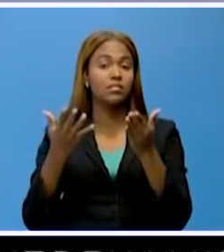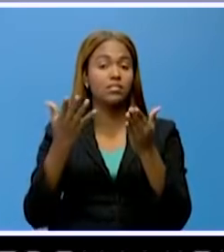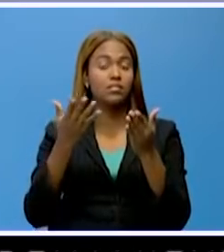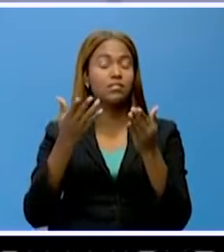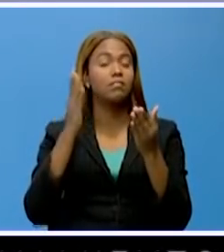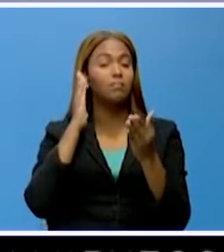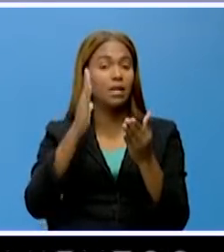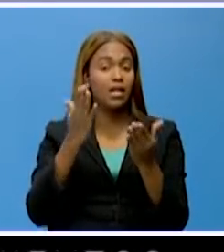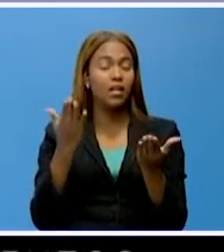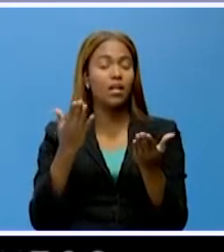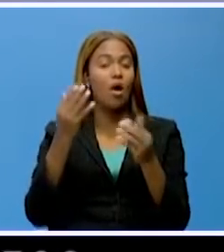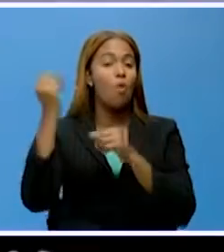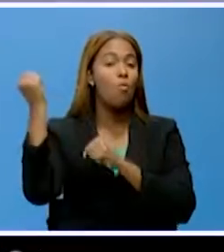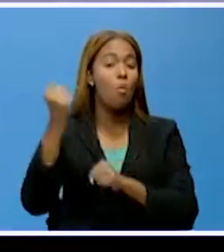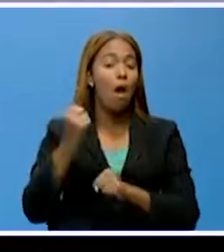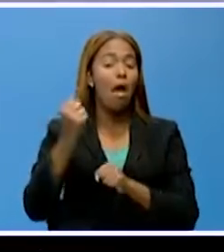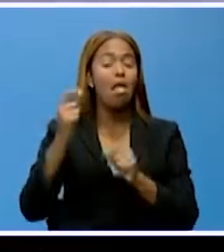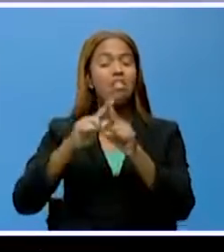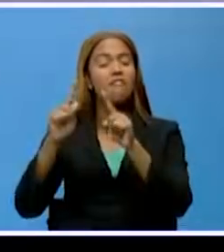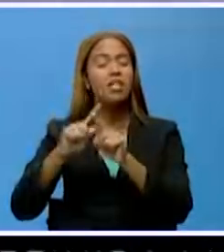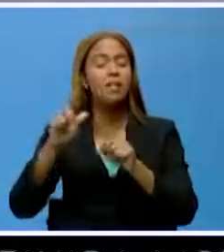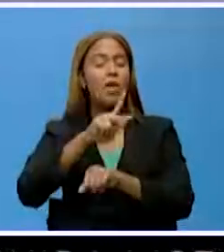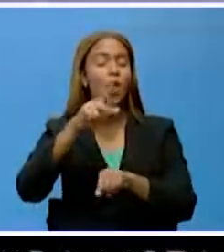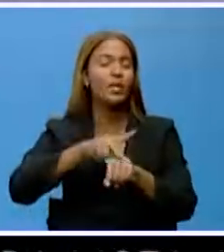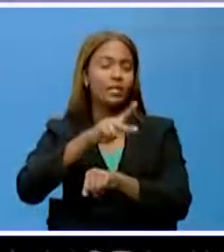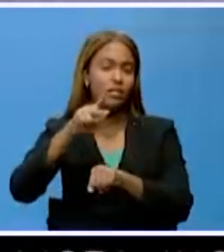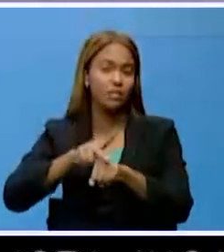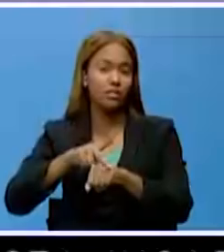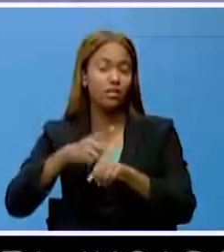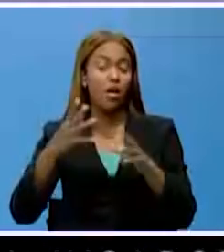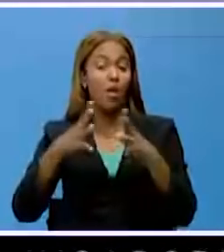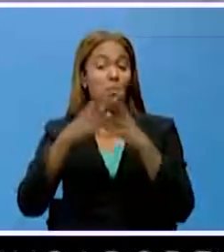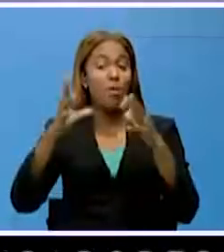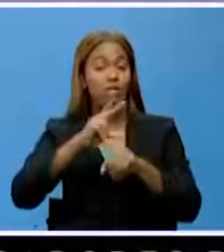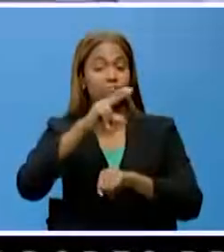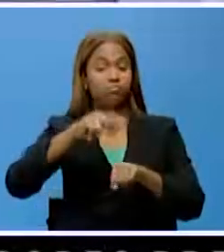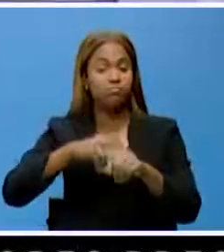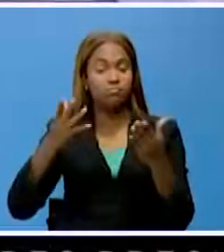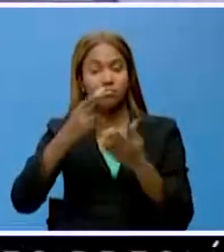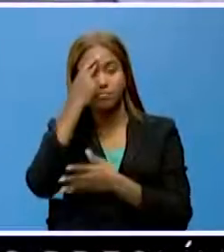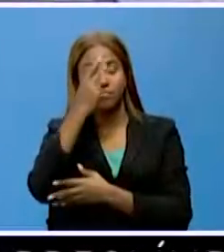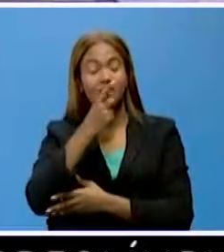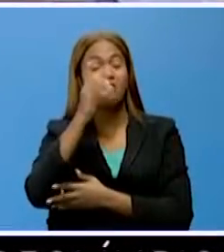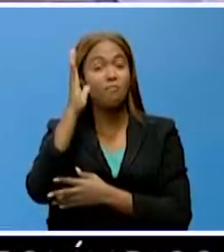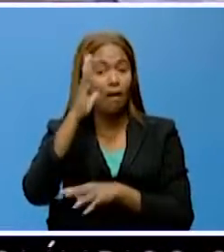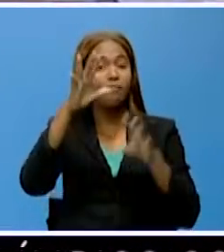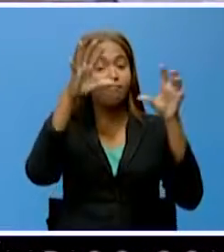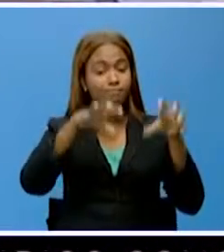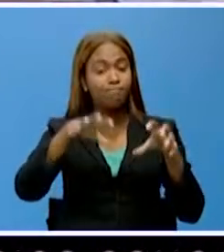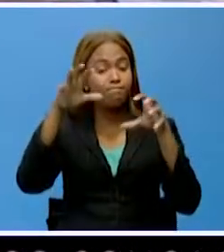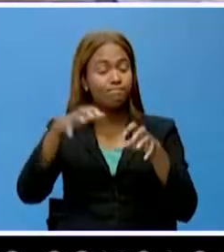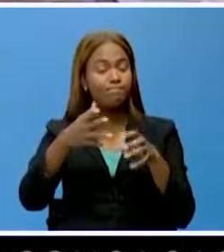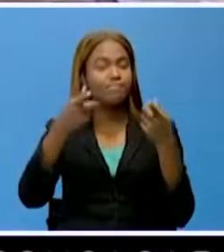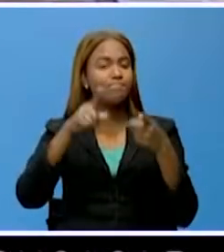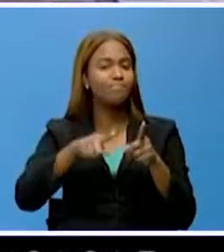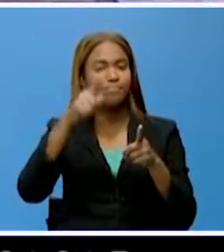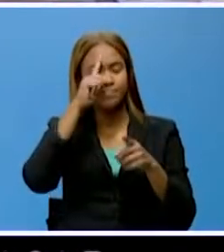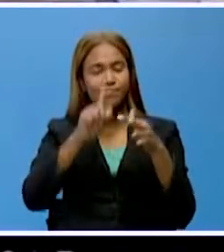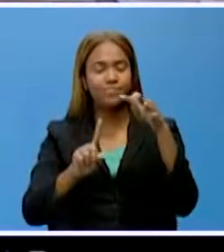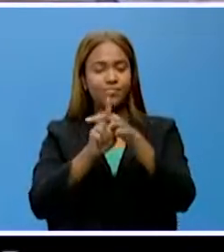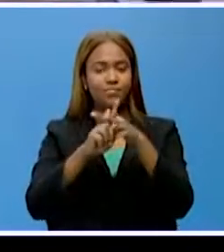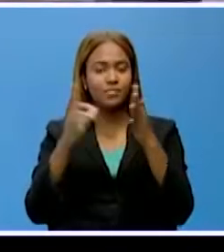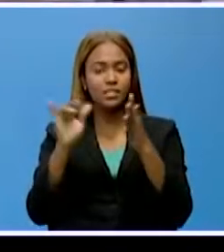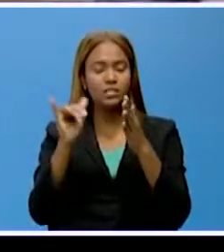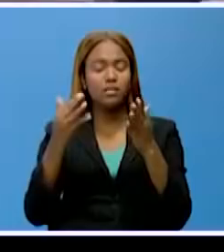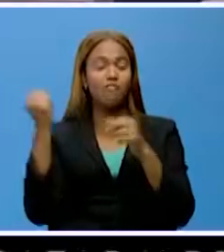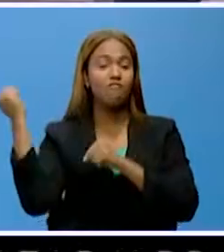aguaceros moderados a fuertes en varias localidades. Casi todas las regiones del país estarán incidentadas por este fenómeno debido a la incidencia